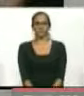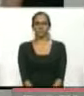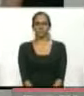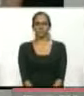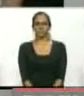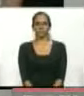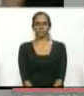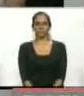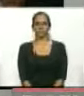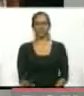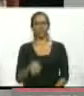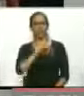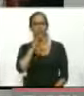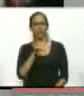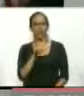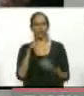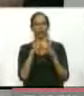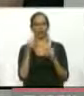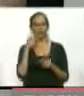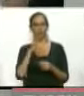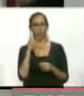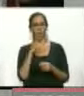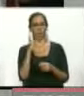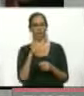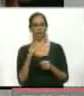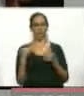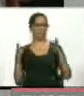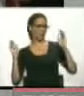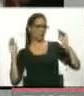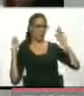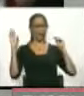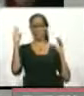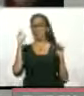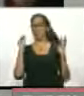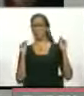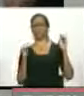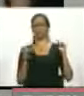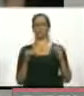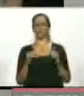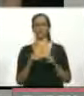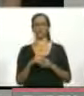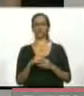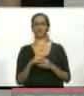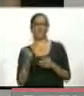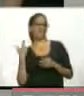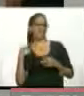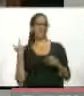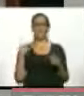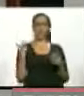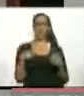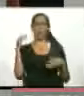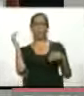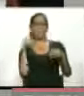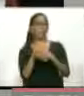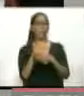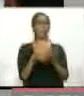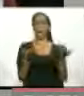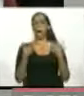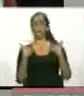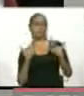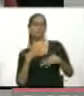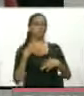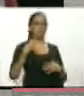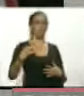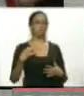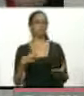eso es igual que todos estos políticos que se llenan la boca yo tengo y o sea tengo cantando votos a mí me eligieron y